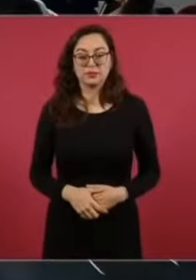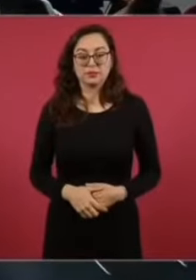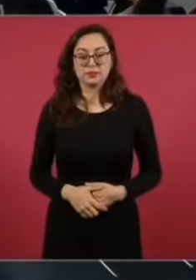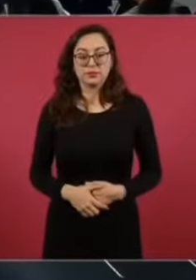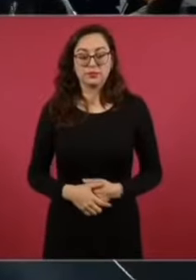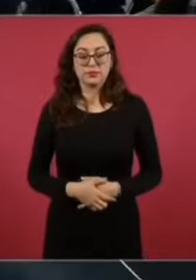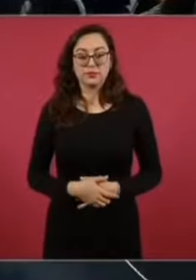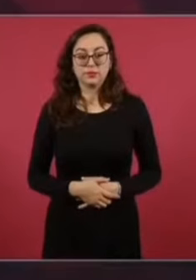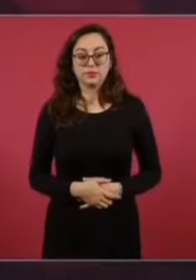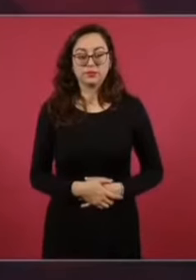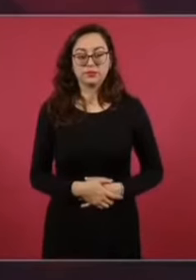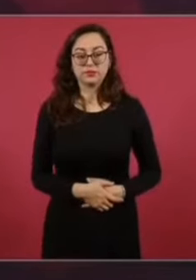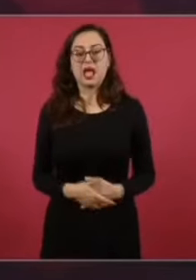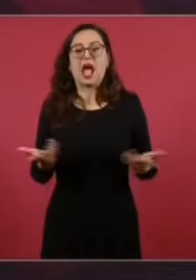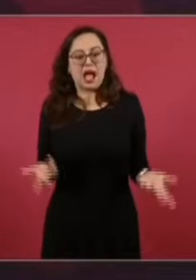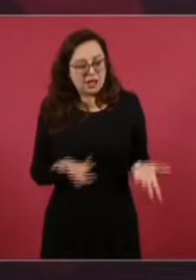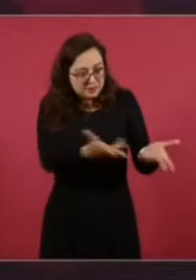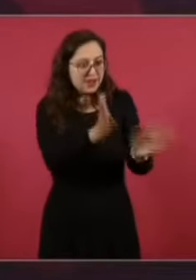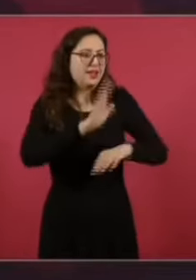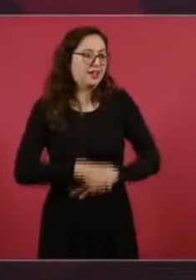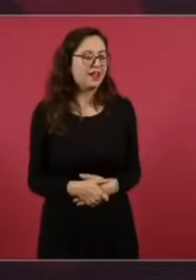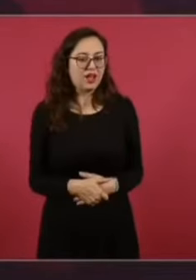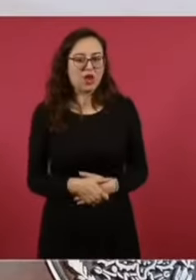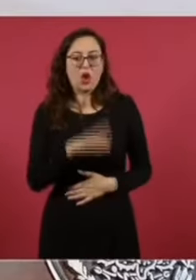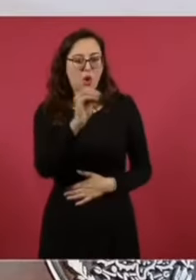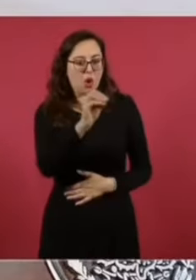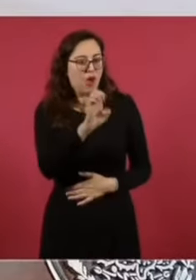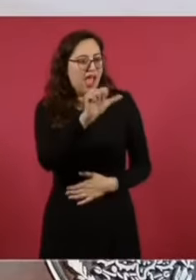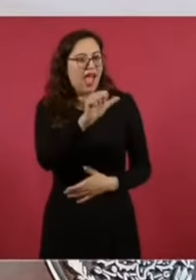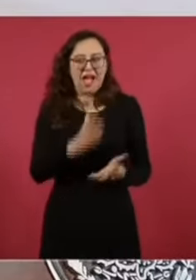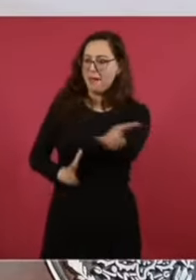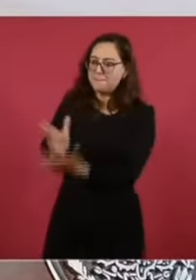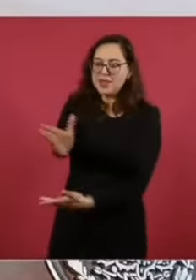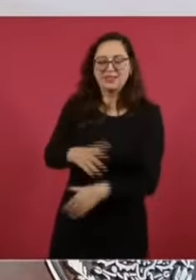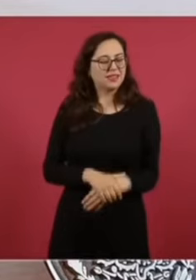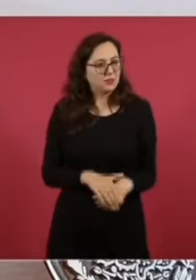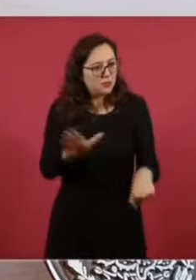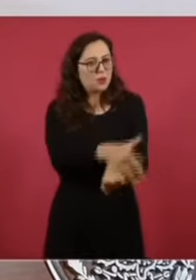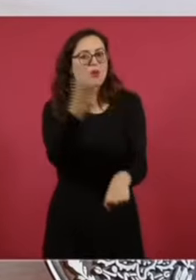Ahí está, ¿qué se tiene que meter la olla? ¿Qué se tienen que meter?